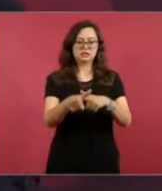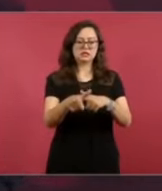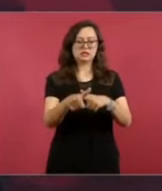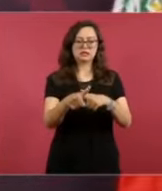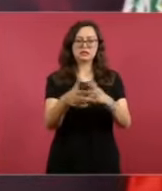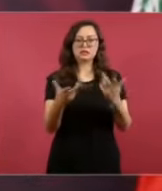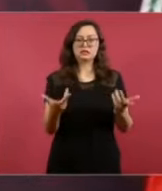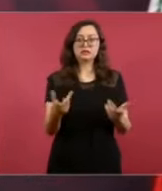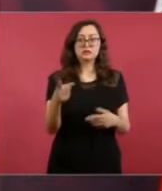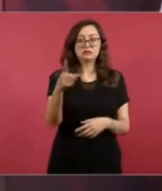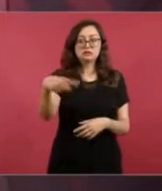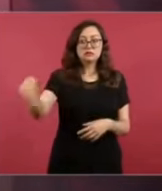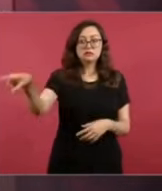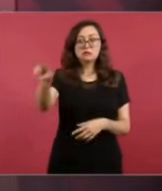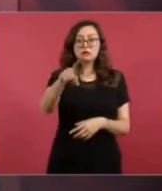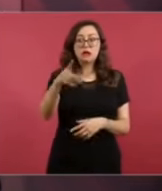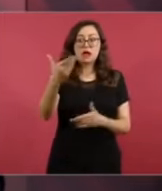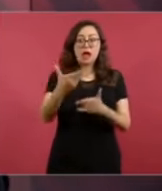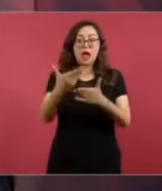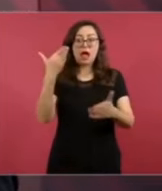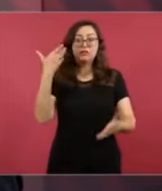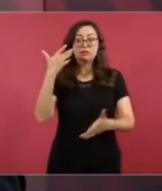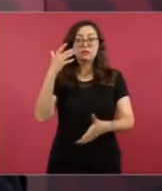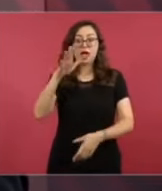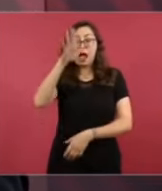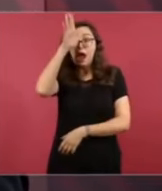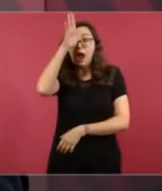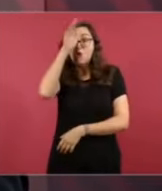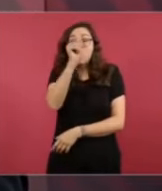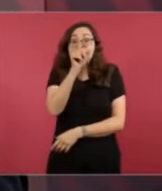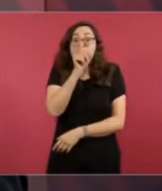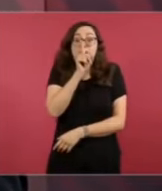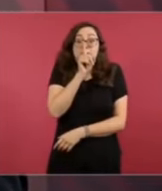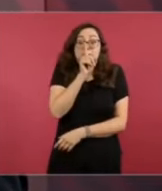romper el llamado pacto de silencio,